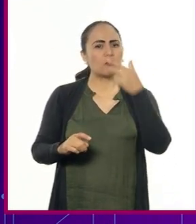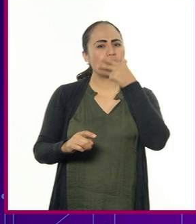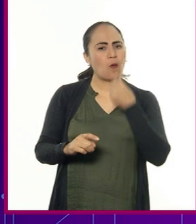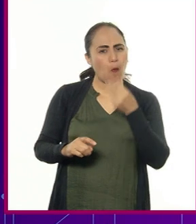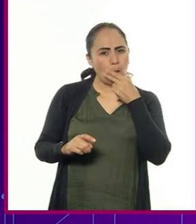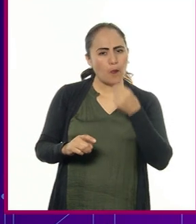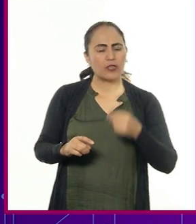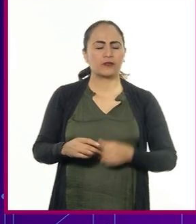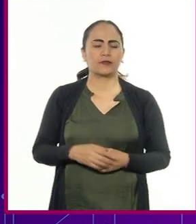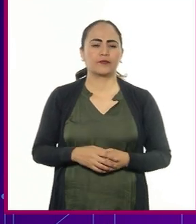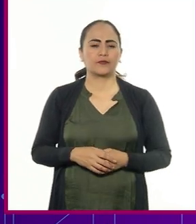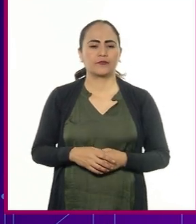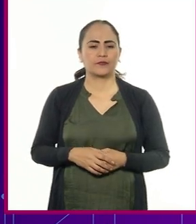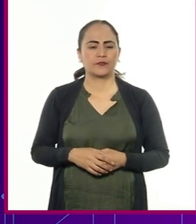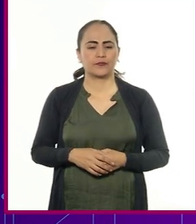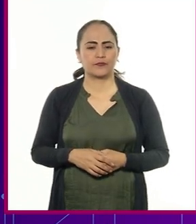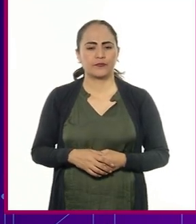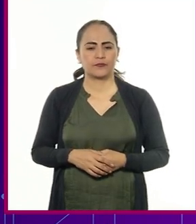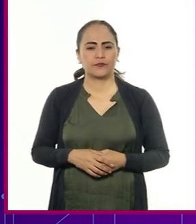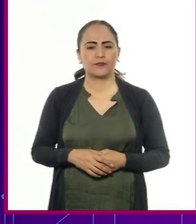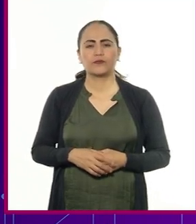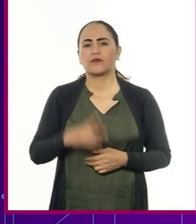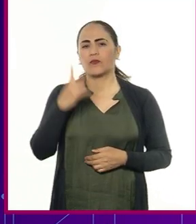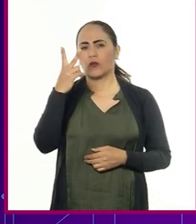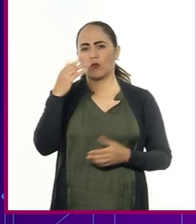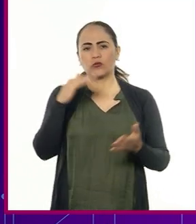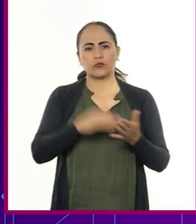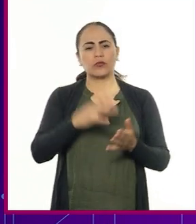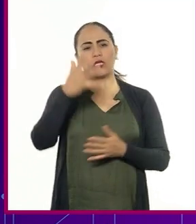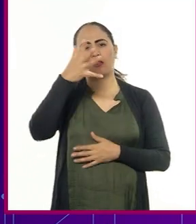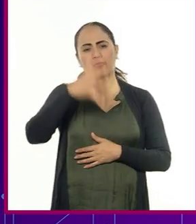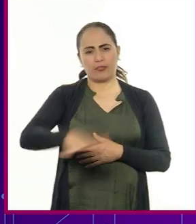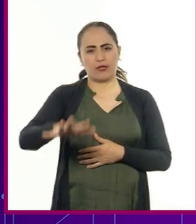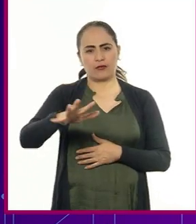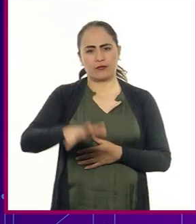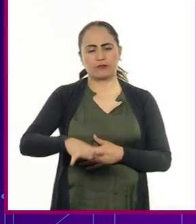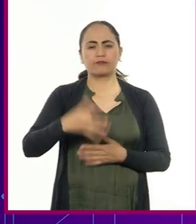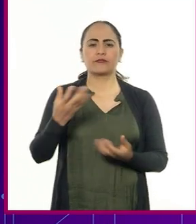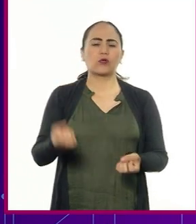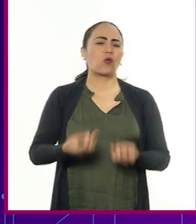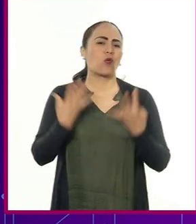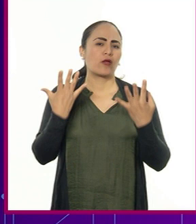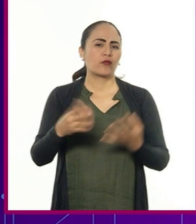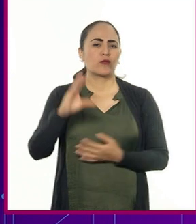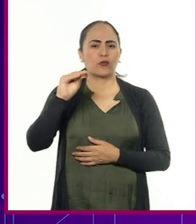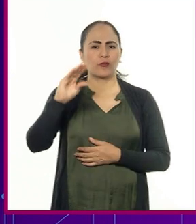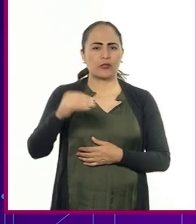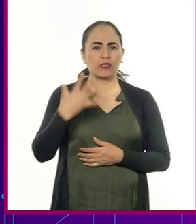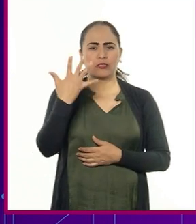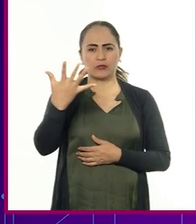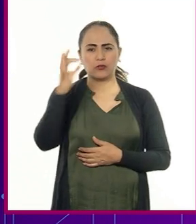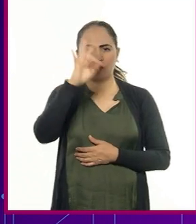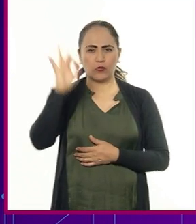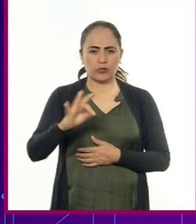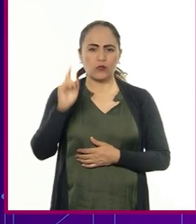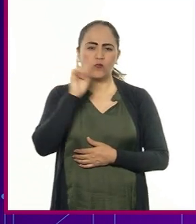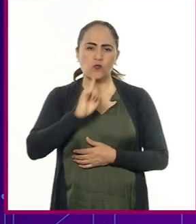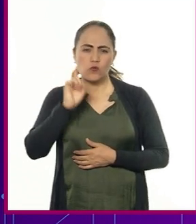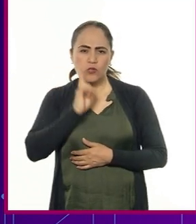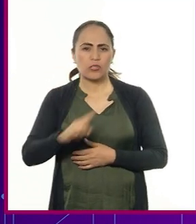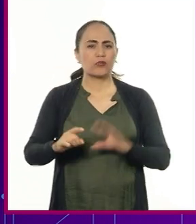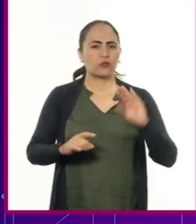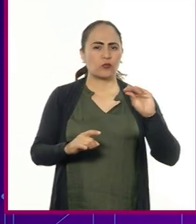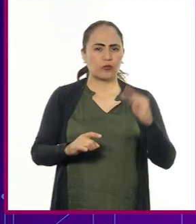niños. En el 2010, se registraron el 95% de las niñas y el